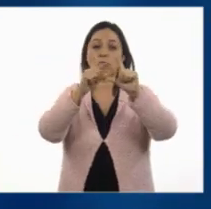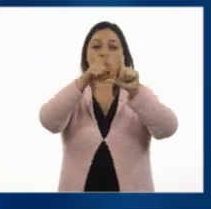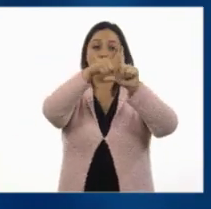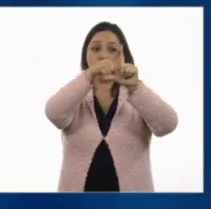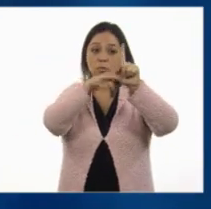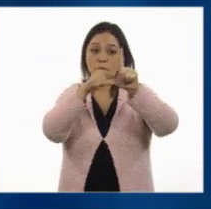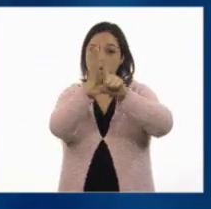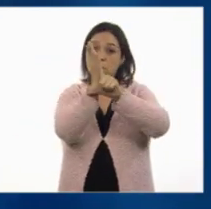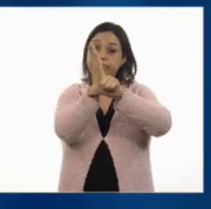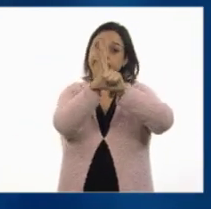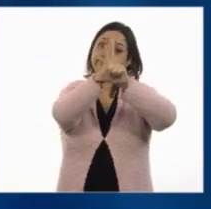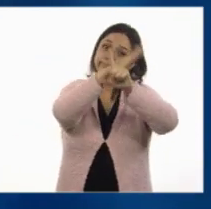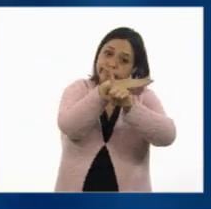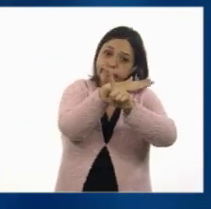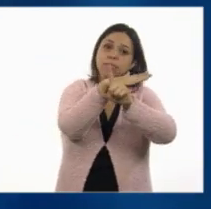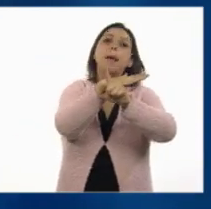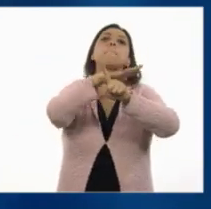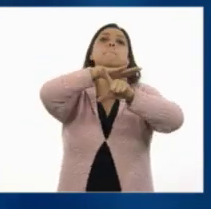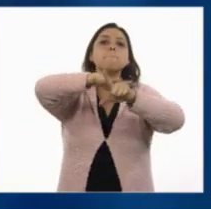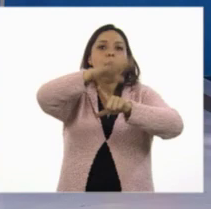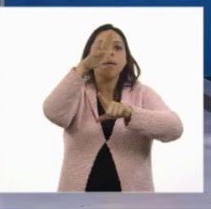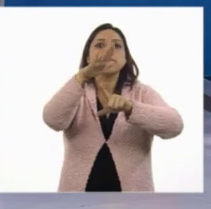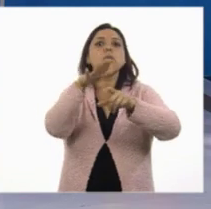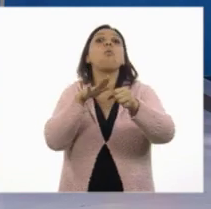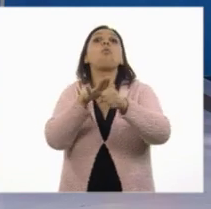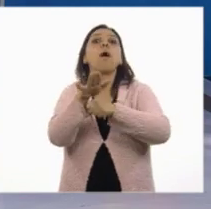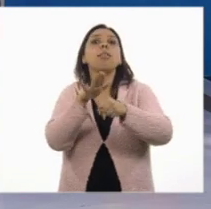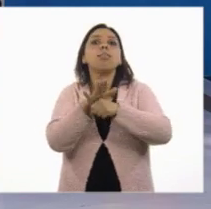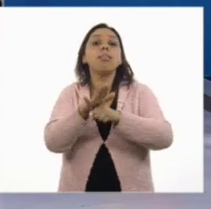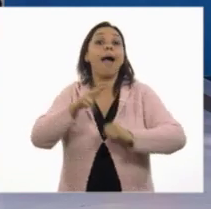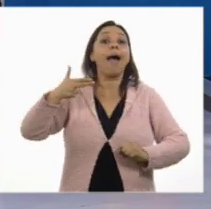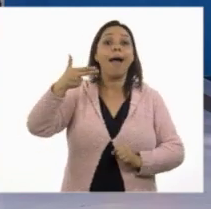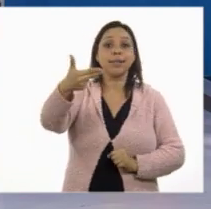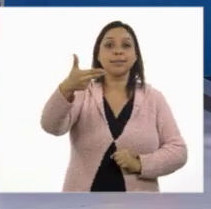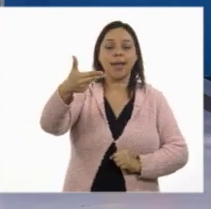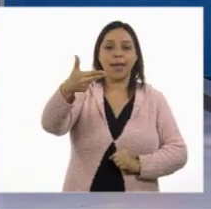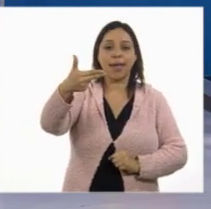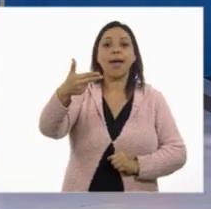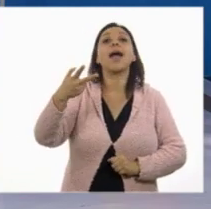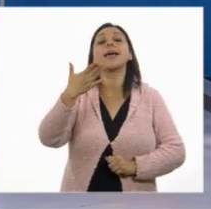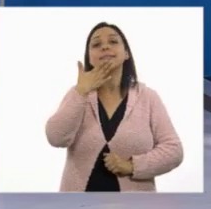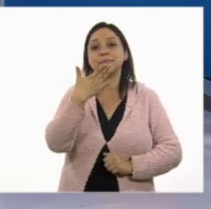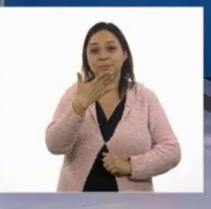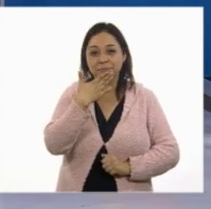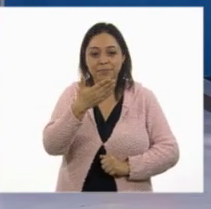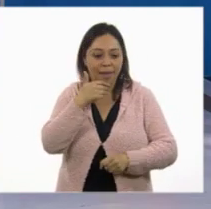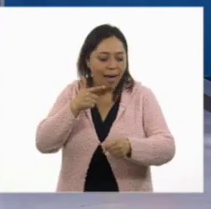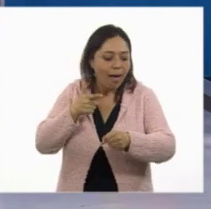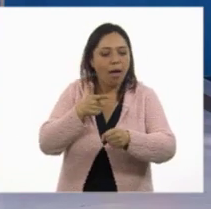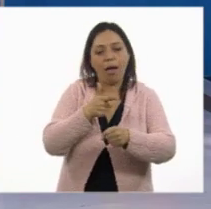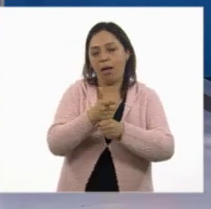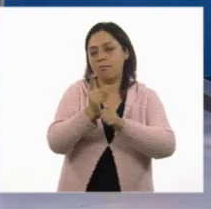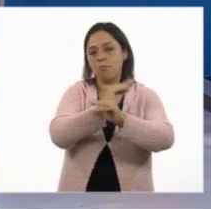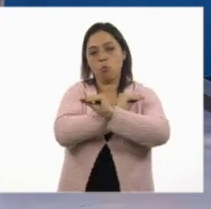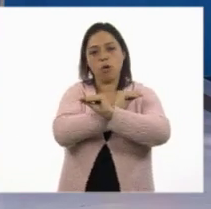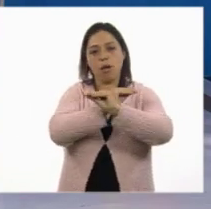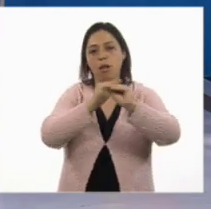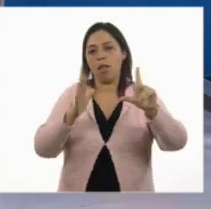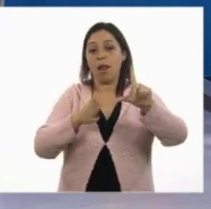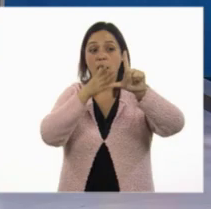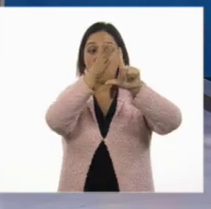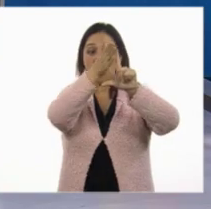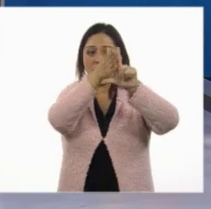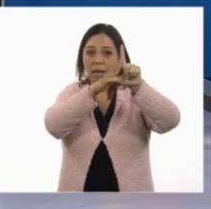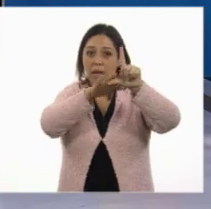ángulos de 90 grados, más de 90 grados. La H. Muy bien, ahí se aprecia claramente, permíteme, que tiene un